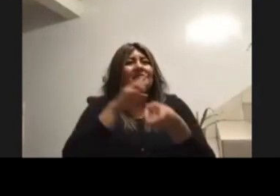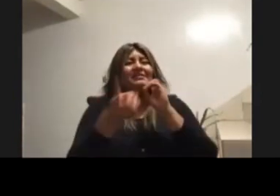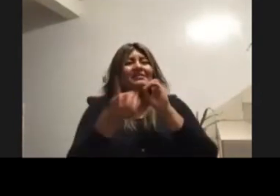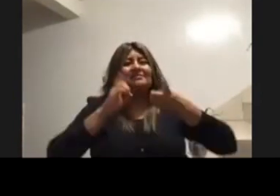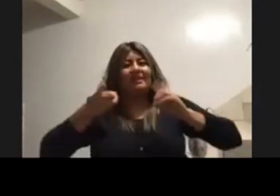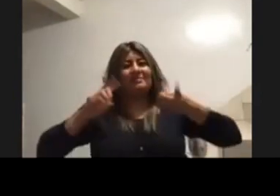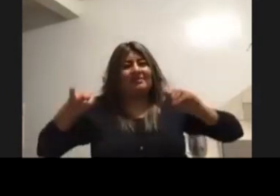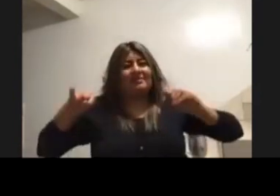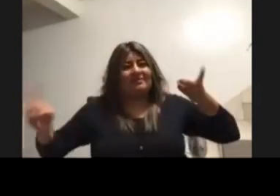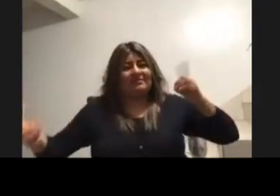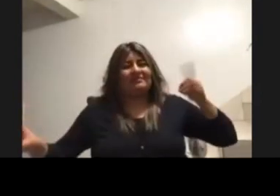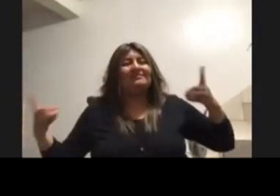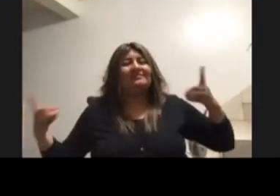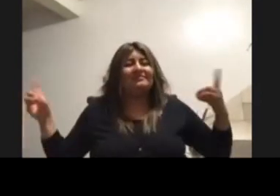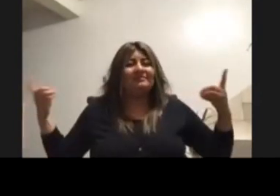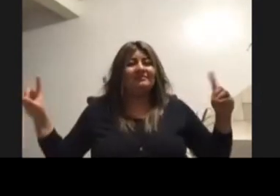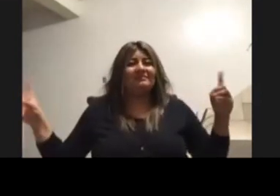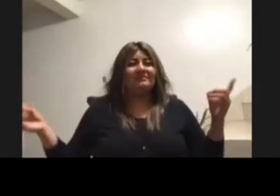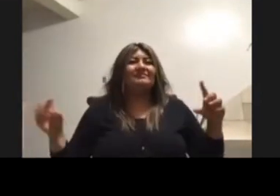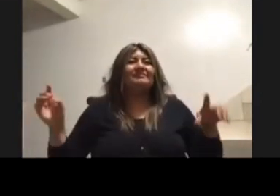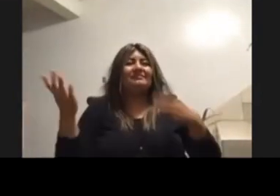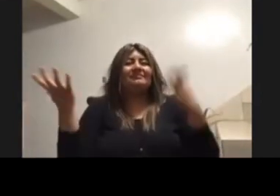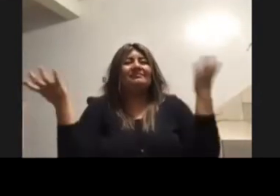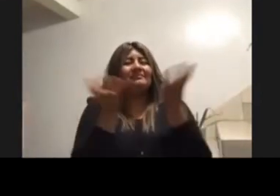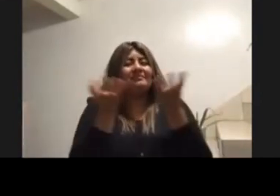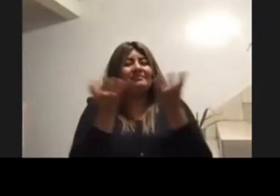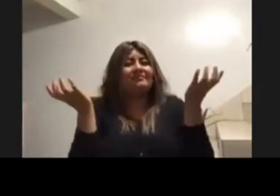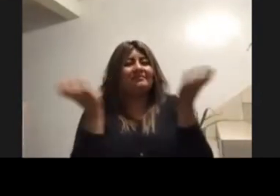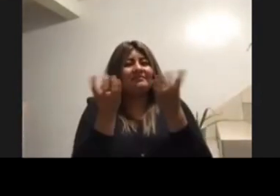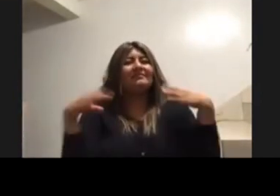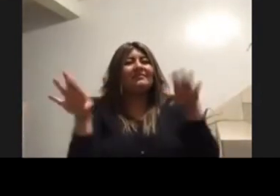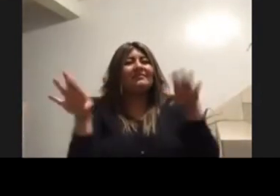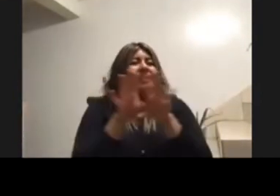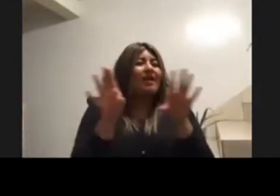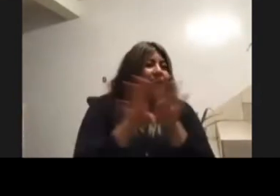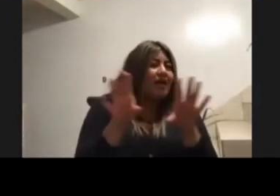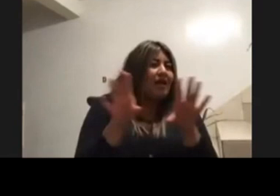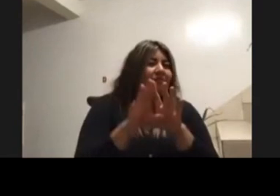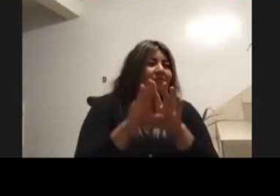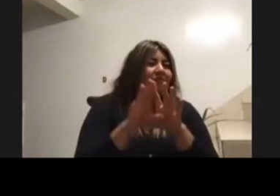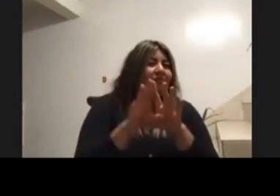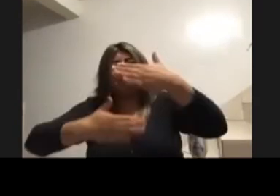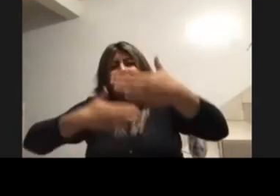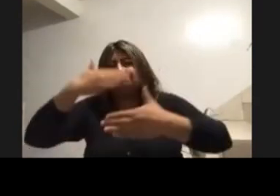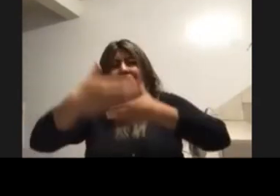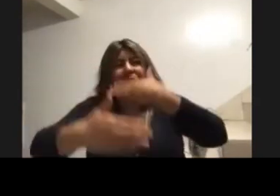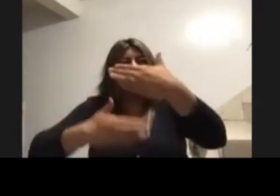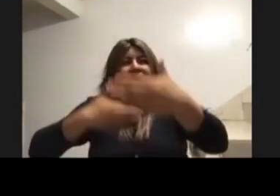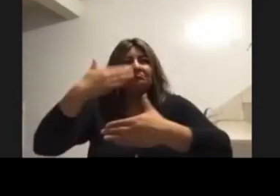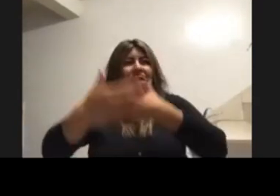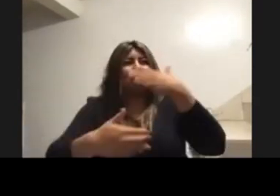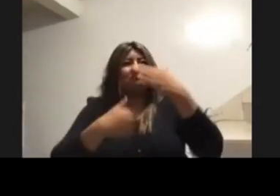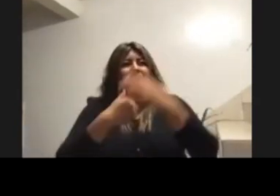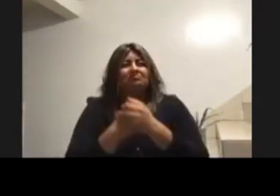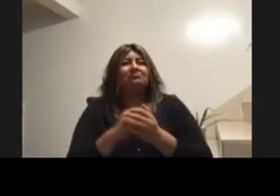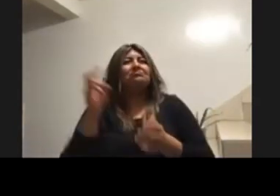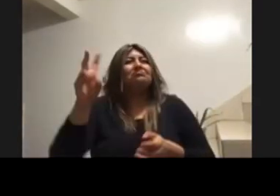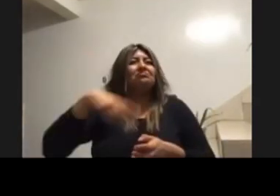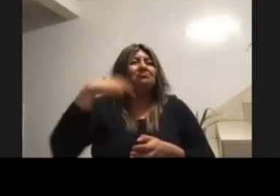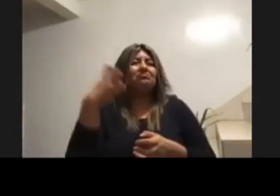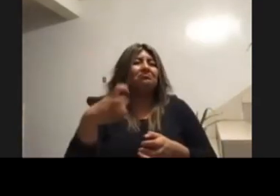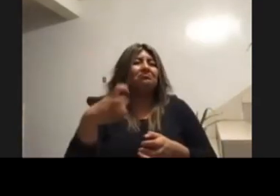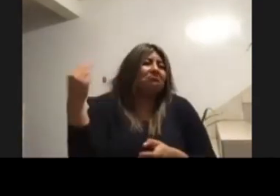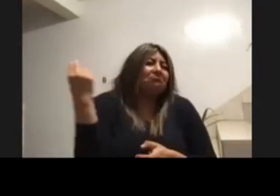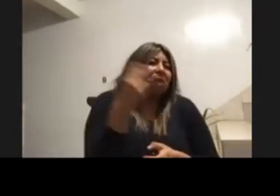escolares. Y no solo cómo avanzan, sino cuáles son las asignaturas que se convierten obviamente en las prioridades educativas. Por eso están